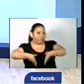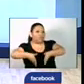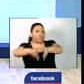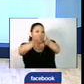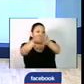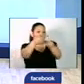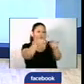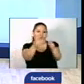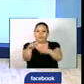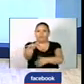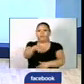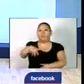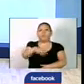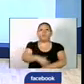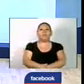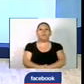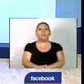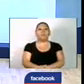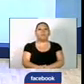diferentes puntos del país